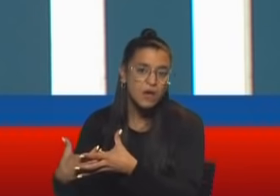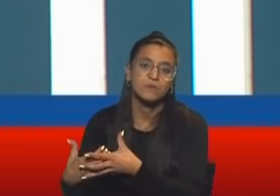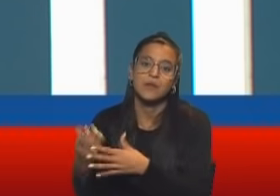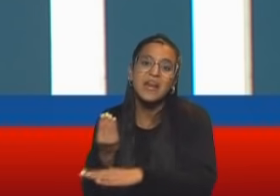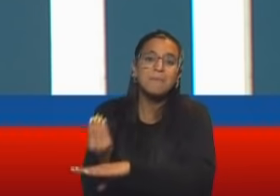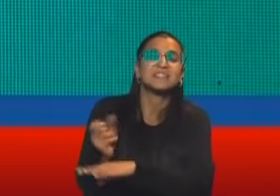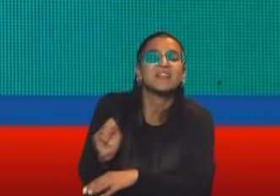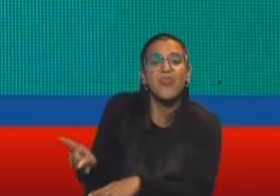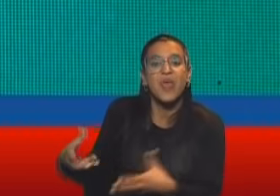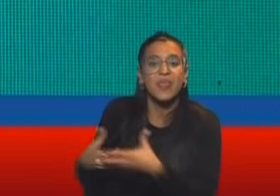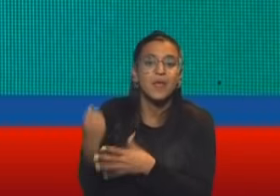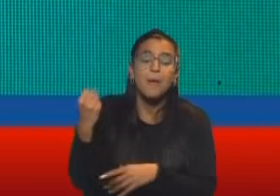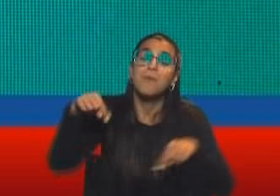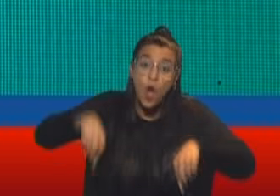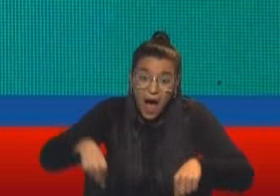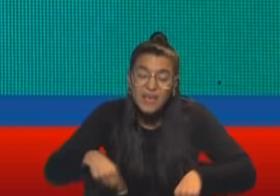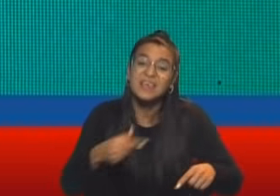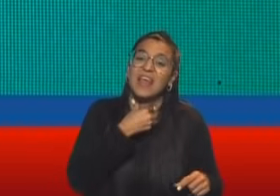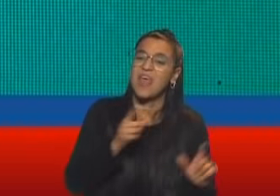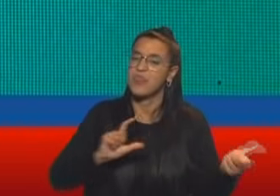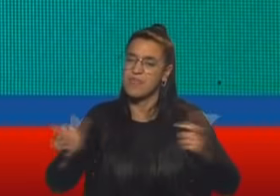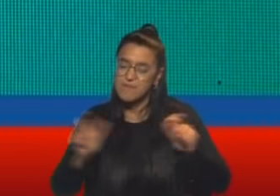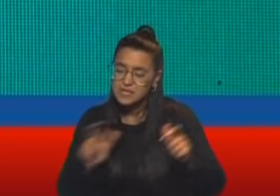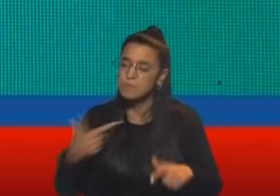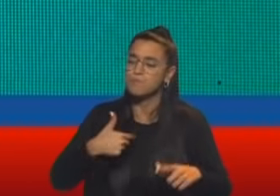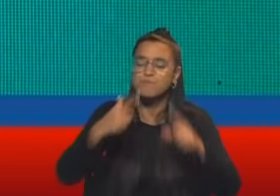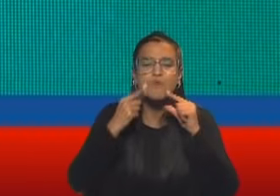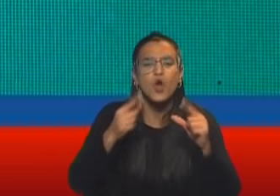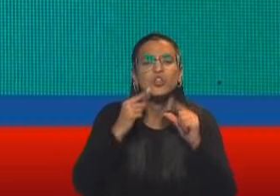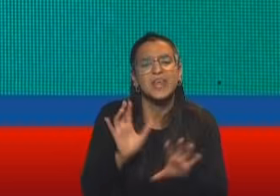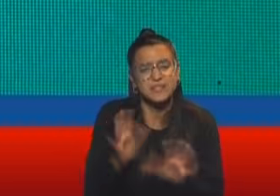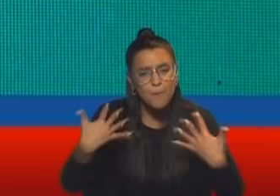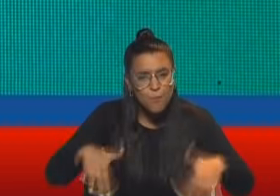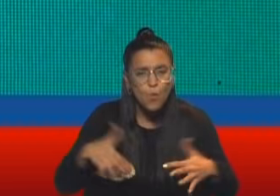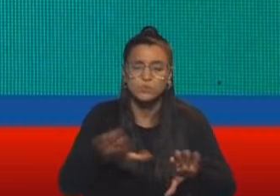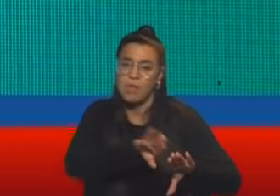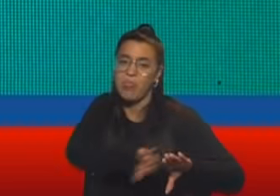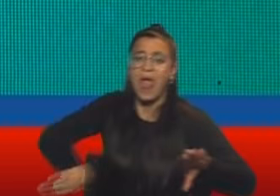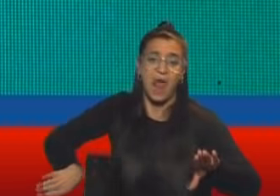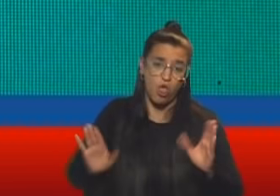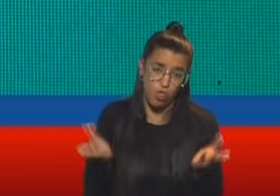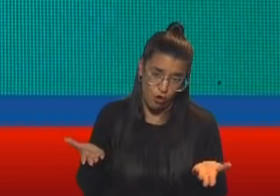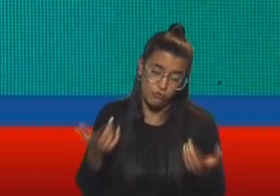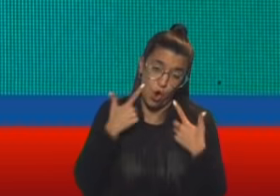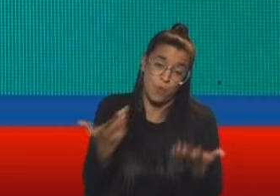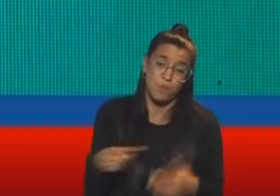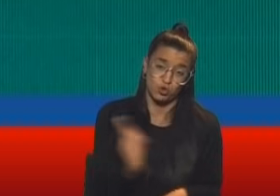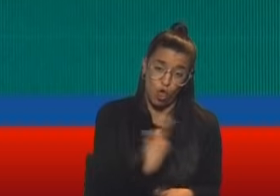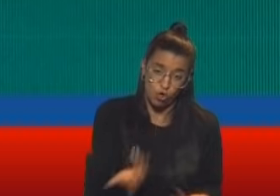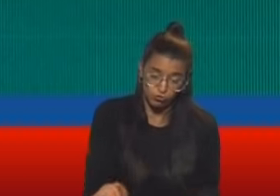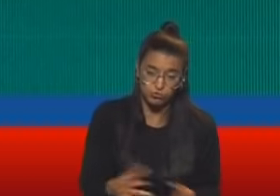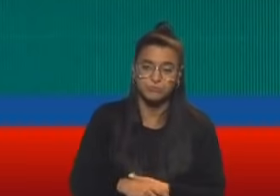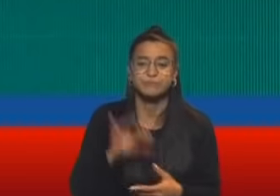en este espacio intentaba diferenciarse y que se quejó mucho de que fue dejado de lado y efectivamente fue dejado de lado, lo vimos todos. Bueno,